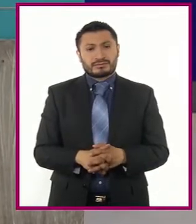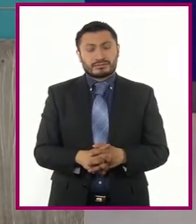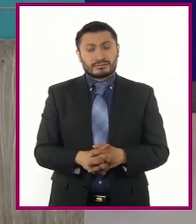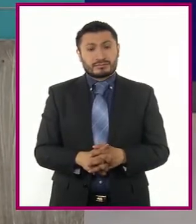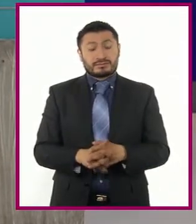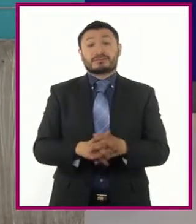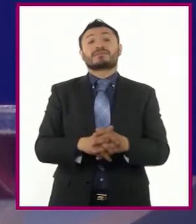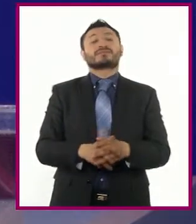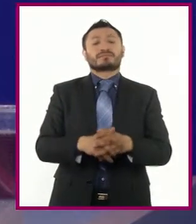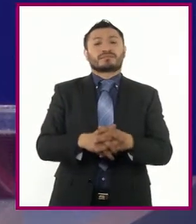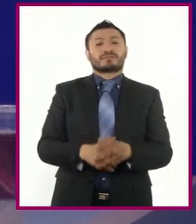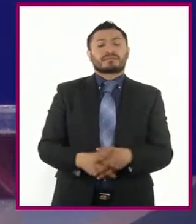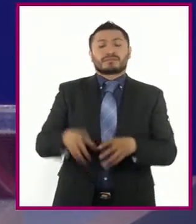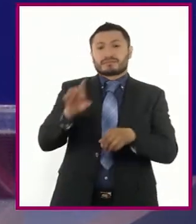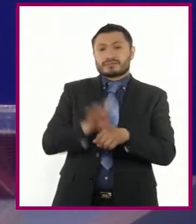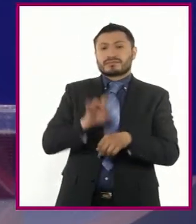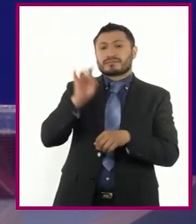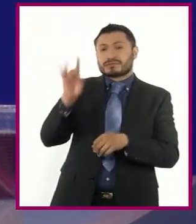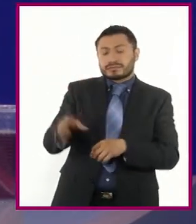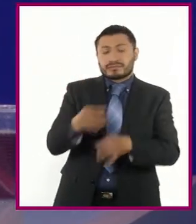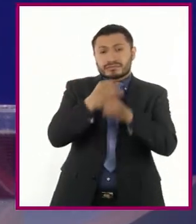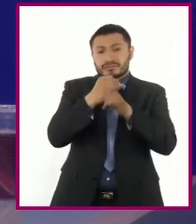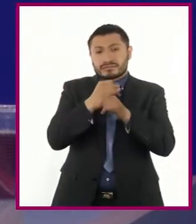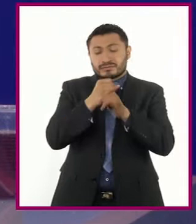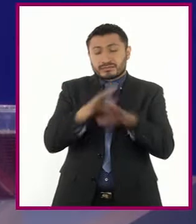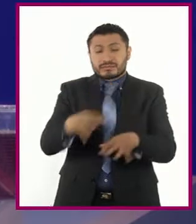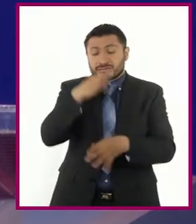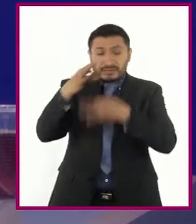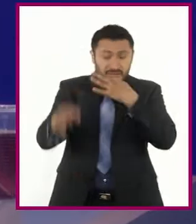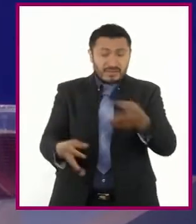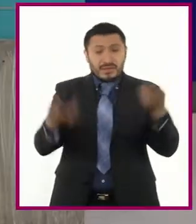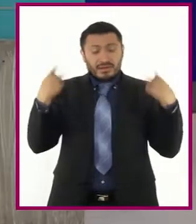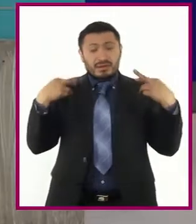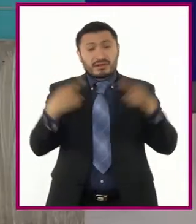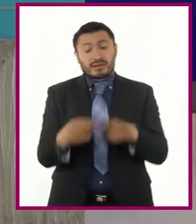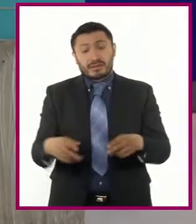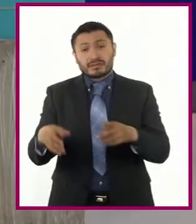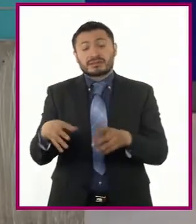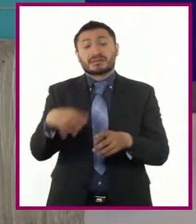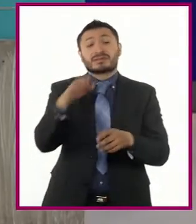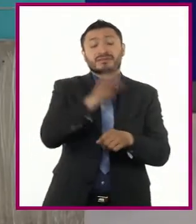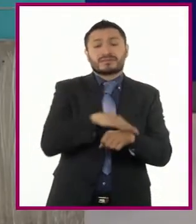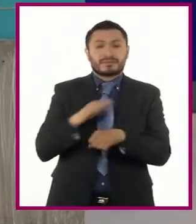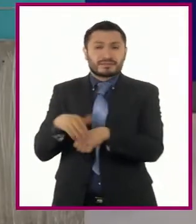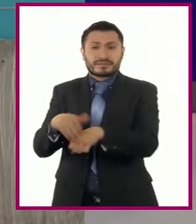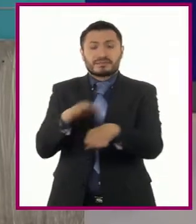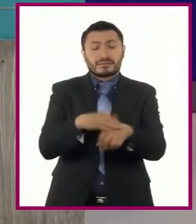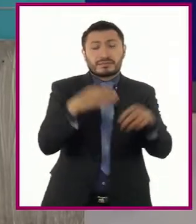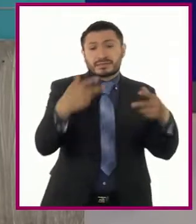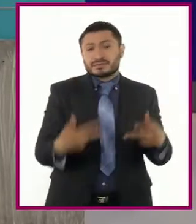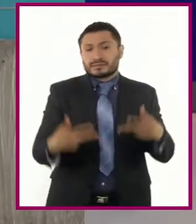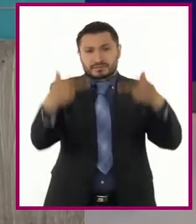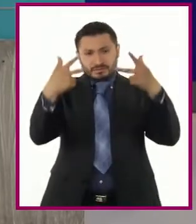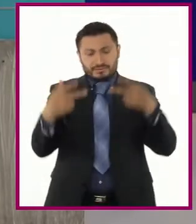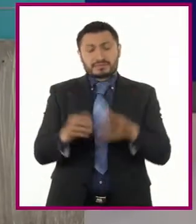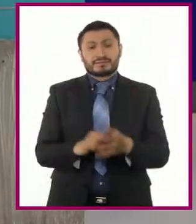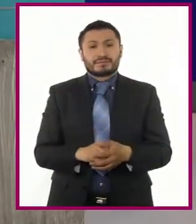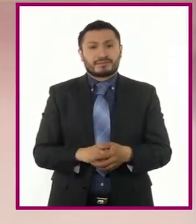a los profesores de la asignatura y los reúne de manera virtual.